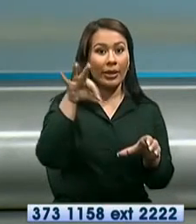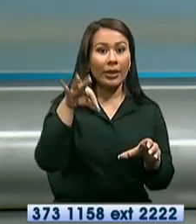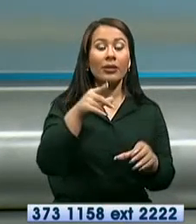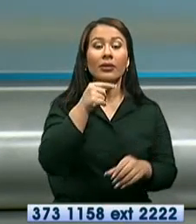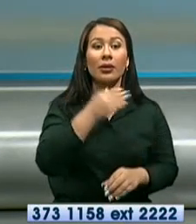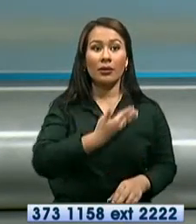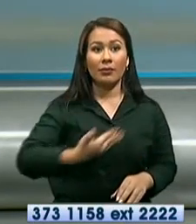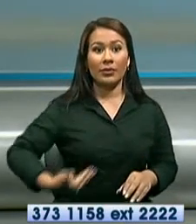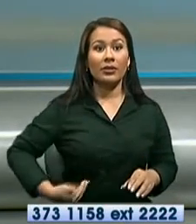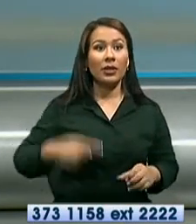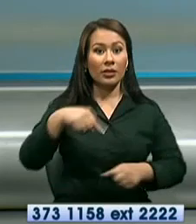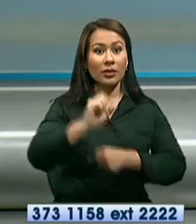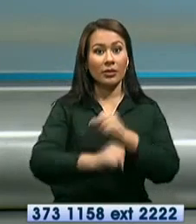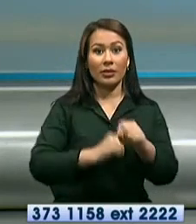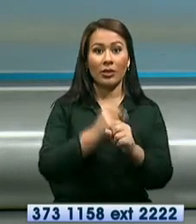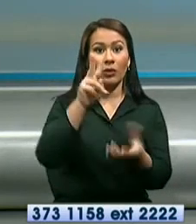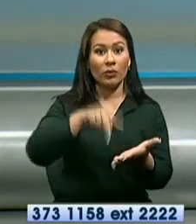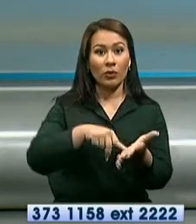el periodo